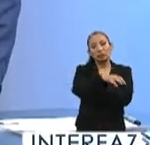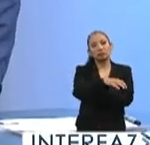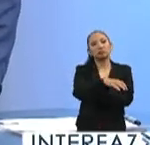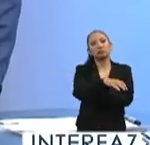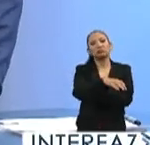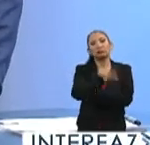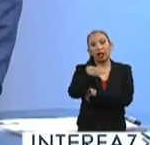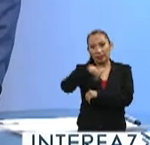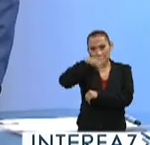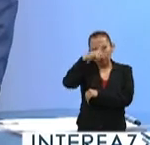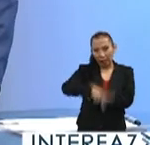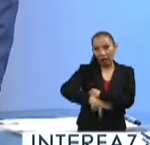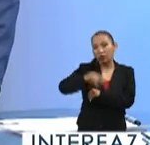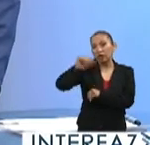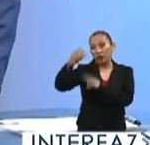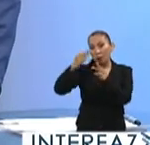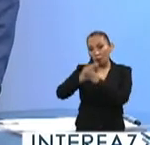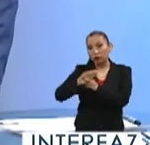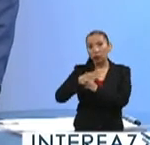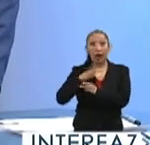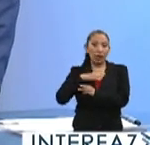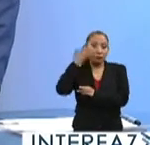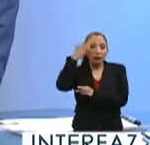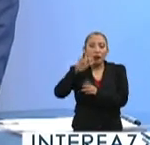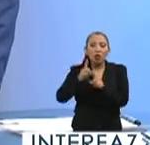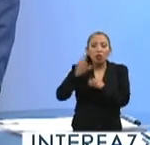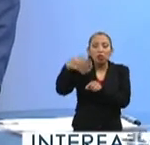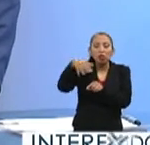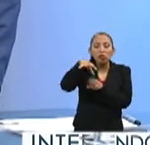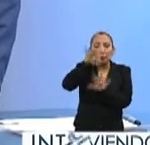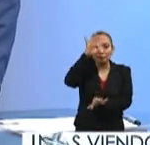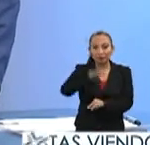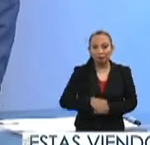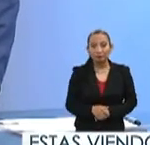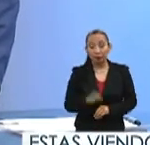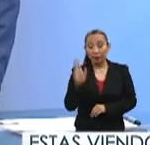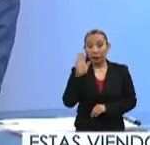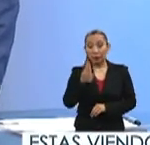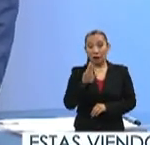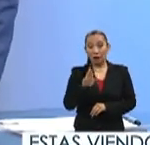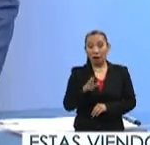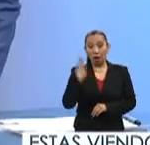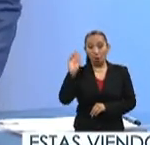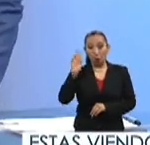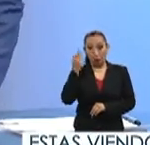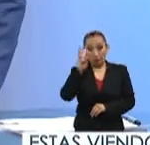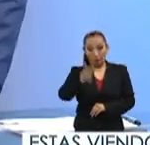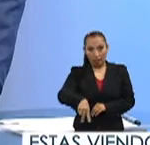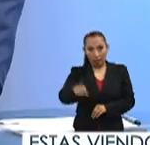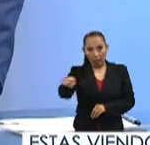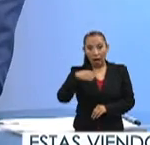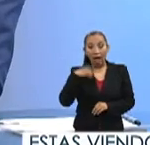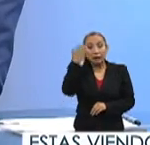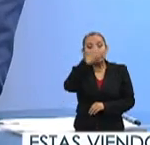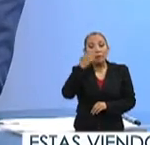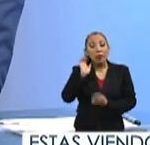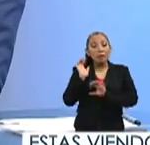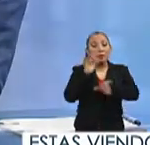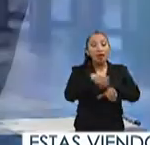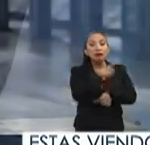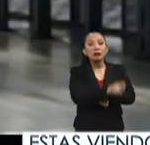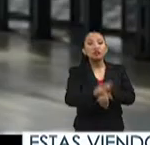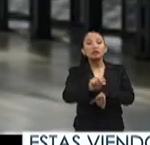tanto en México como en el mundo. Hay que saberlas encontrar y buscar. Este miércoles la UNAM, por cierto, aplicará el examen de admisión